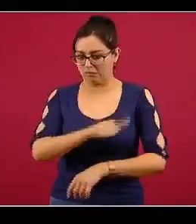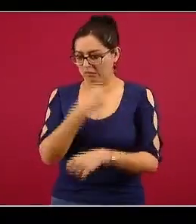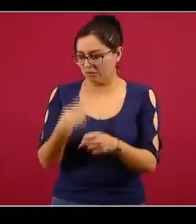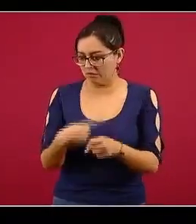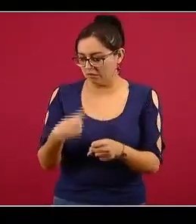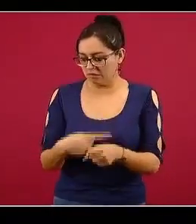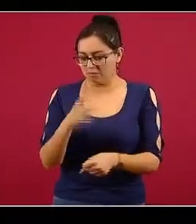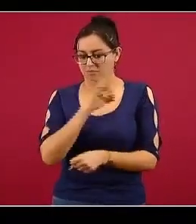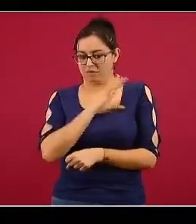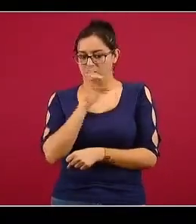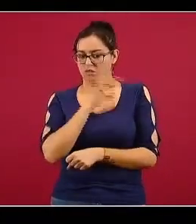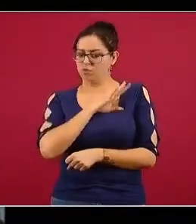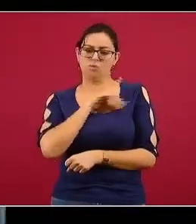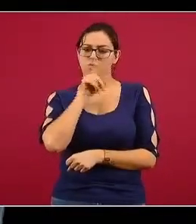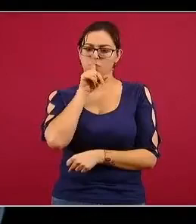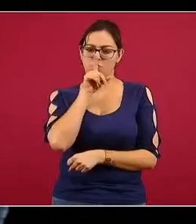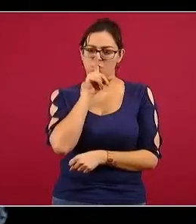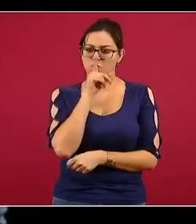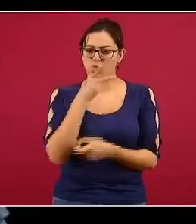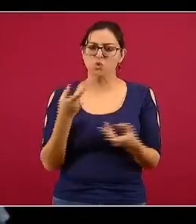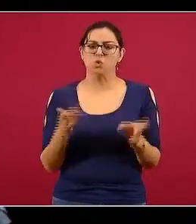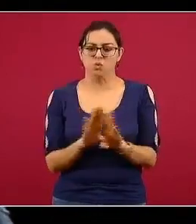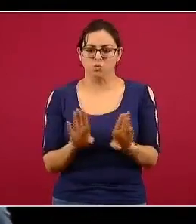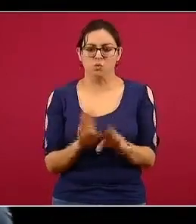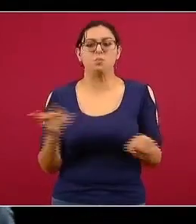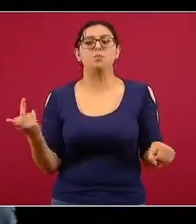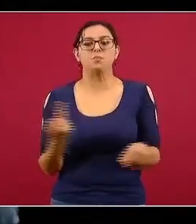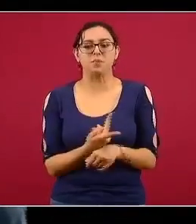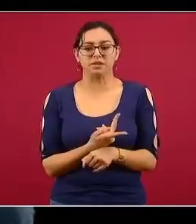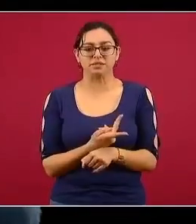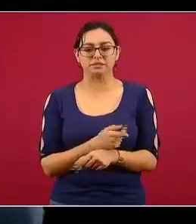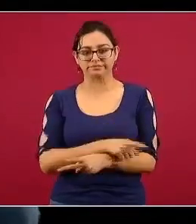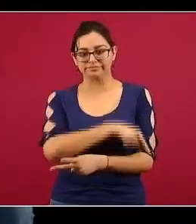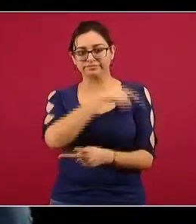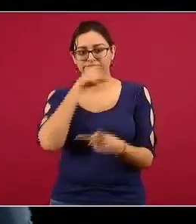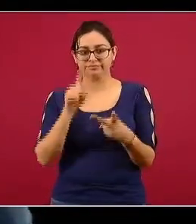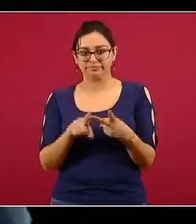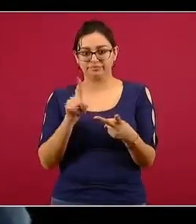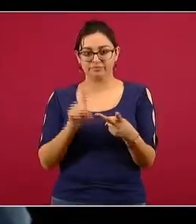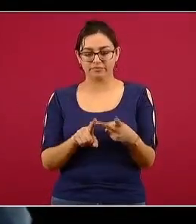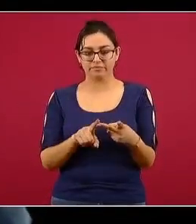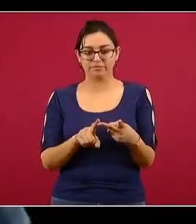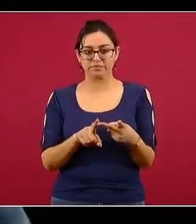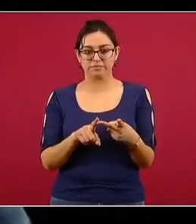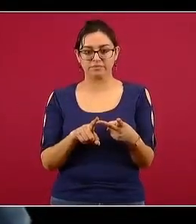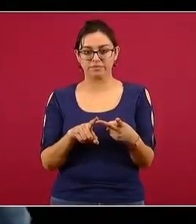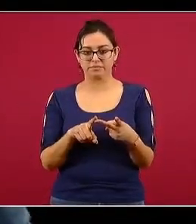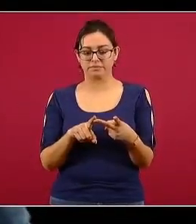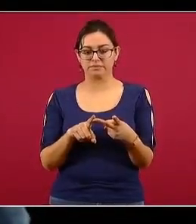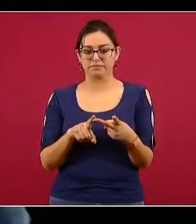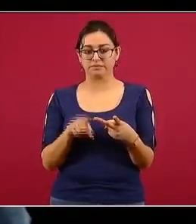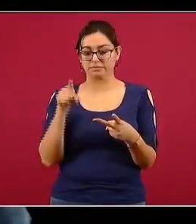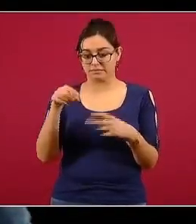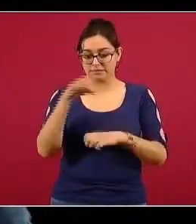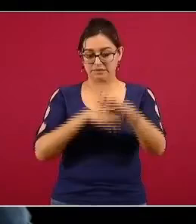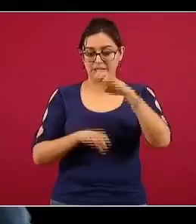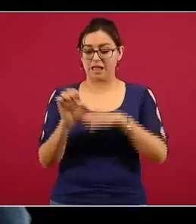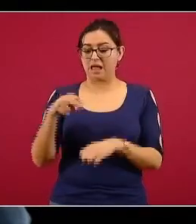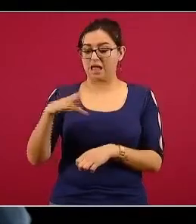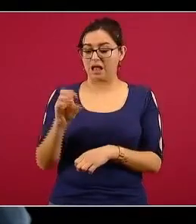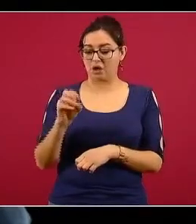relación, si me permite también enlazando a la segunda pregunta. Salió una encuesta de la empresa Encol aquí en